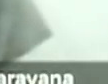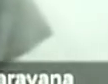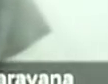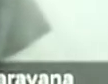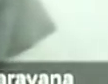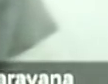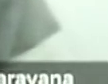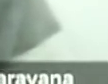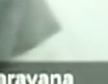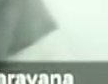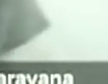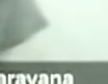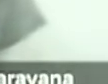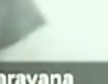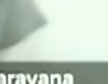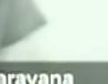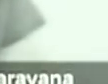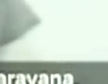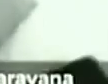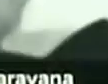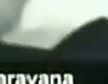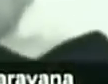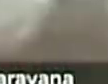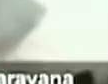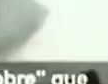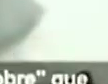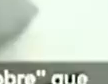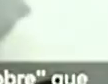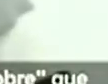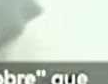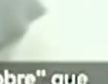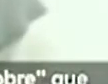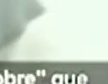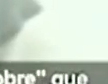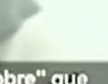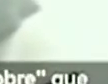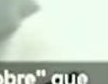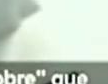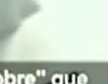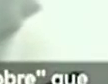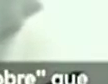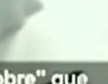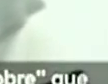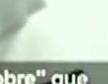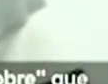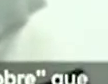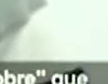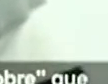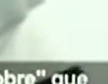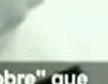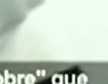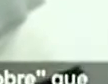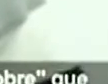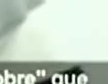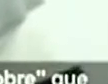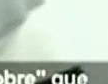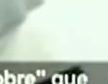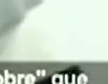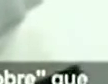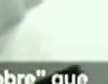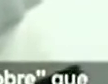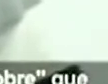Juan Guaidó y es en la atendida donde deciden esparcir la caravana. Y ahí entra